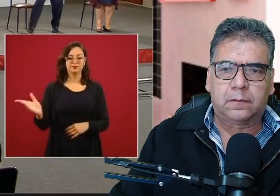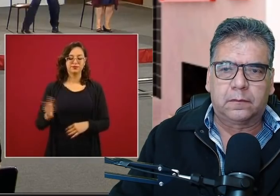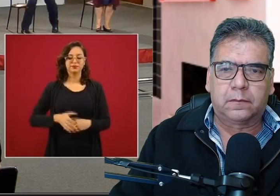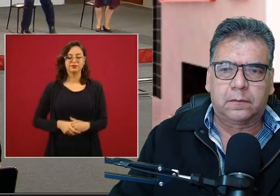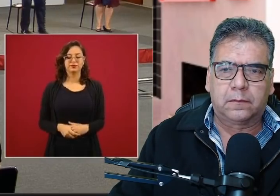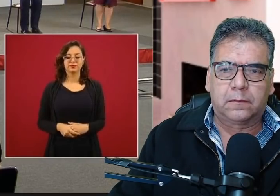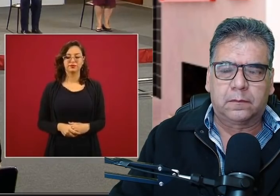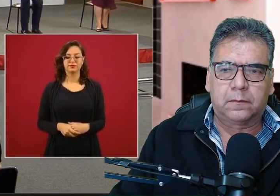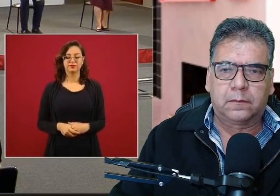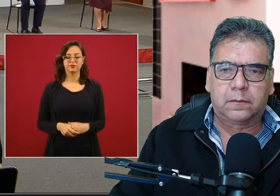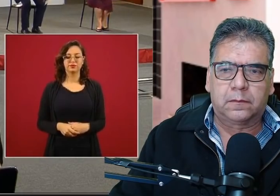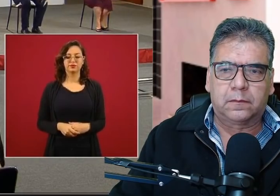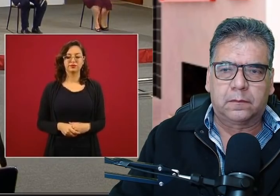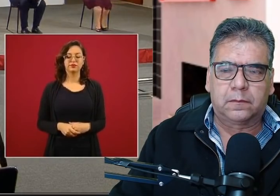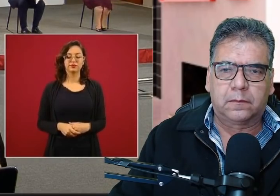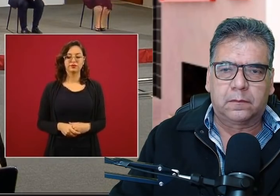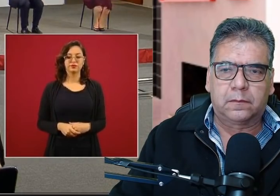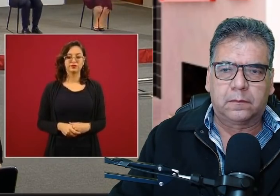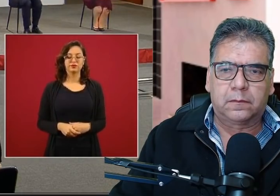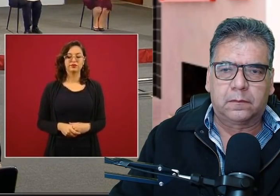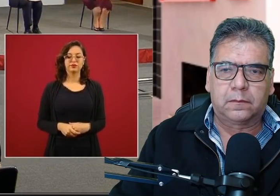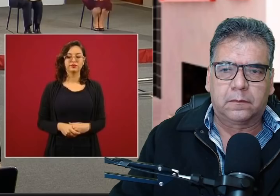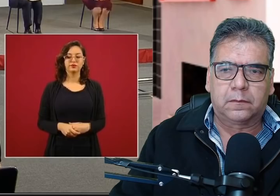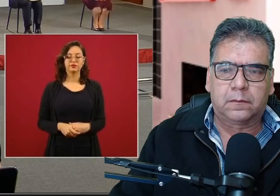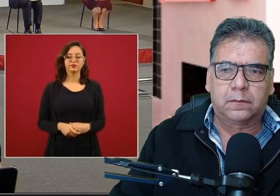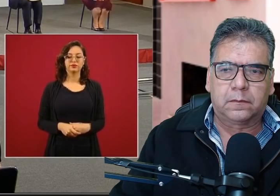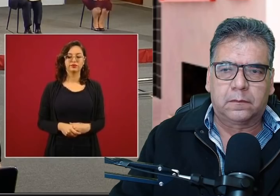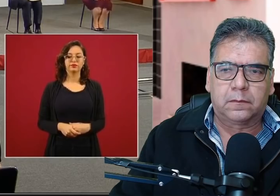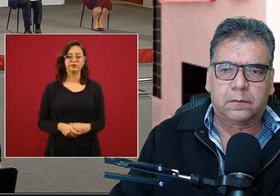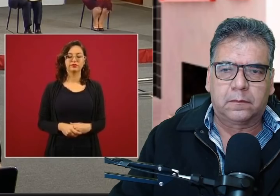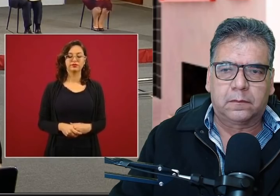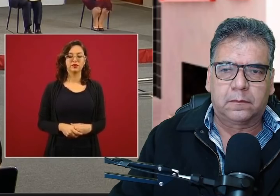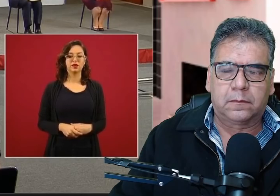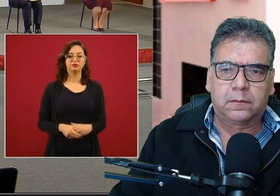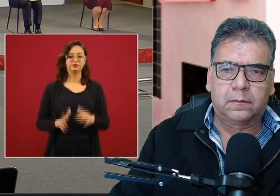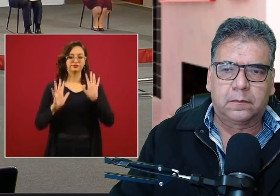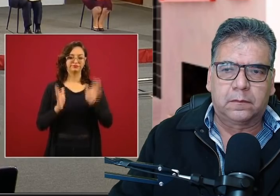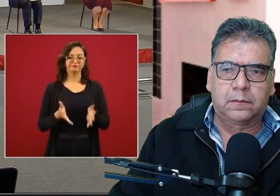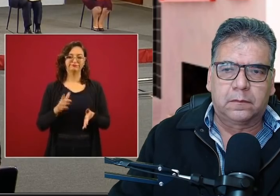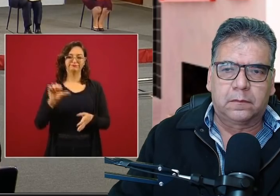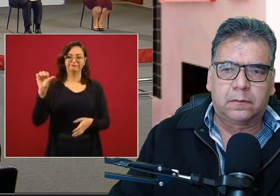El día de hoy, como quedamos,